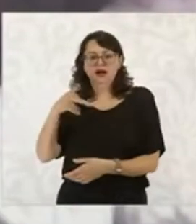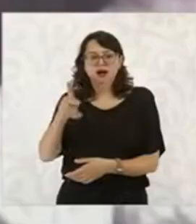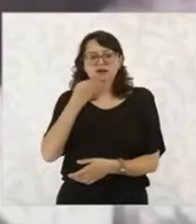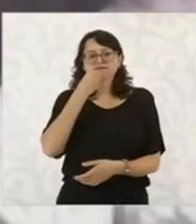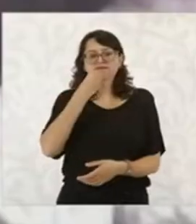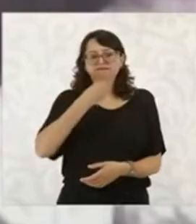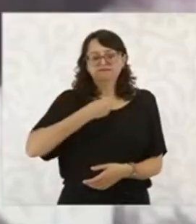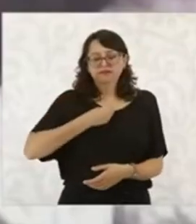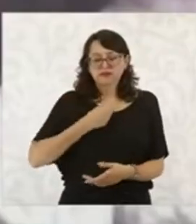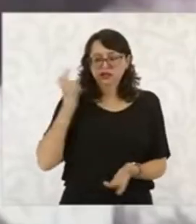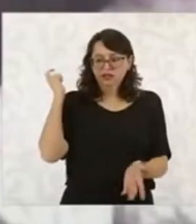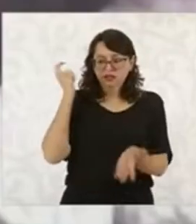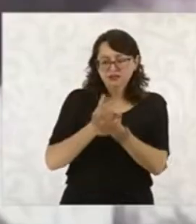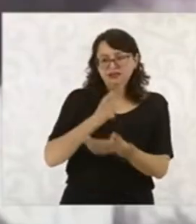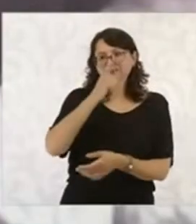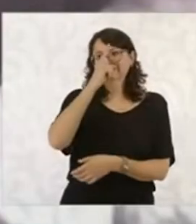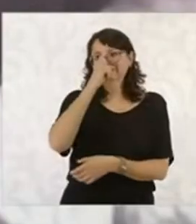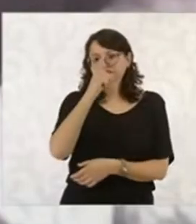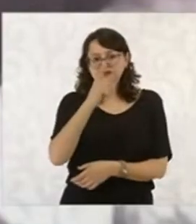hasta consecuencias legales.